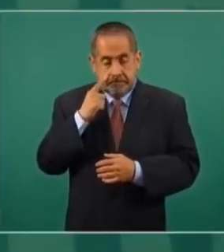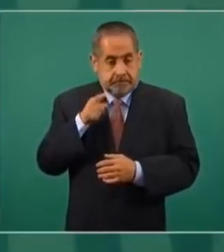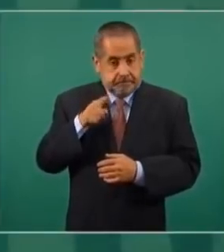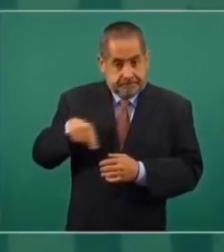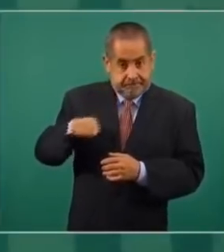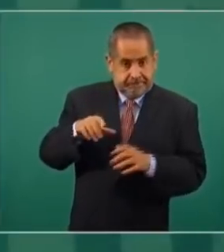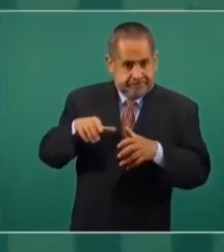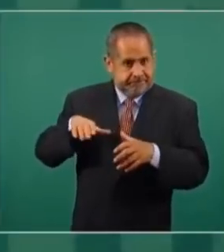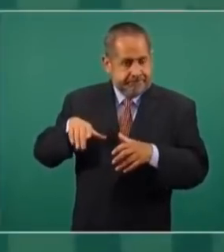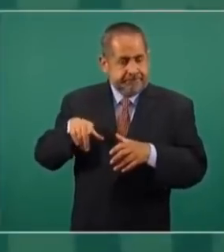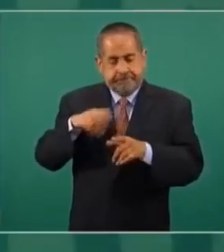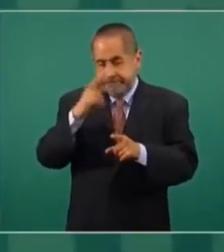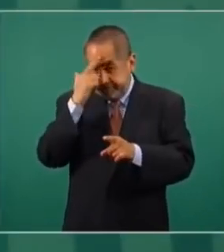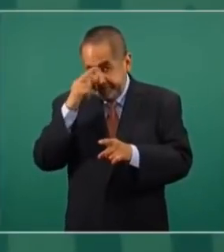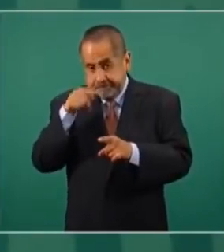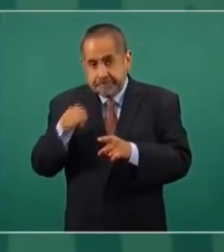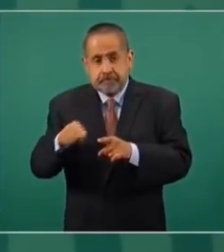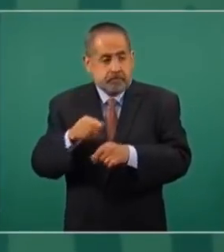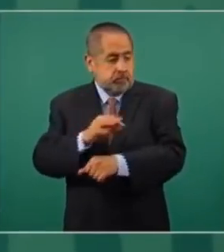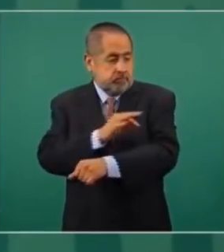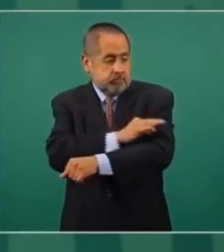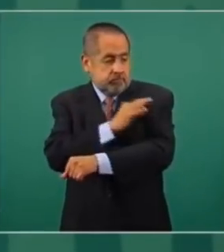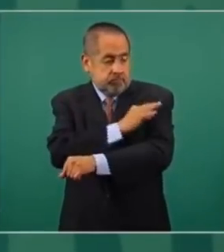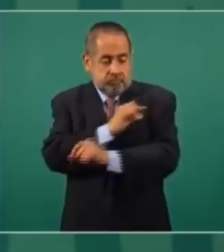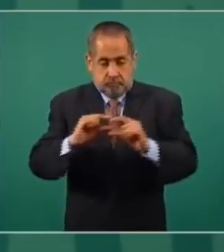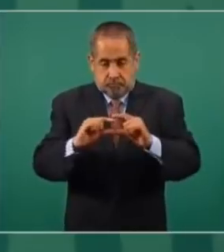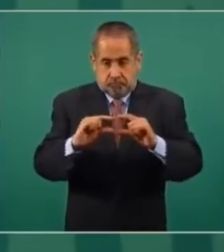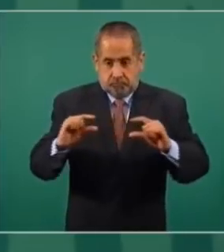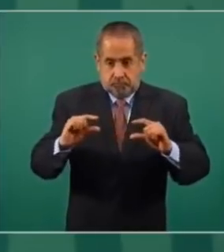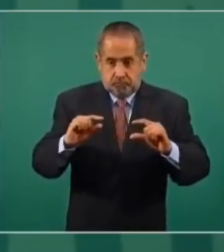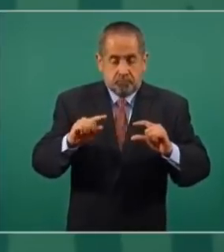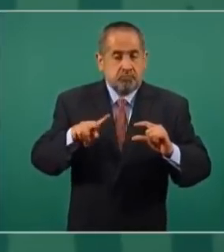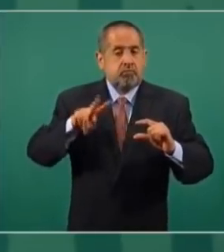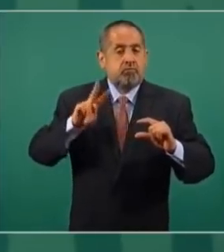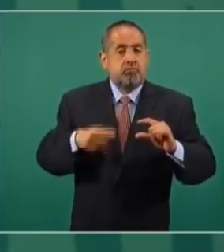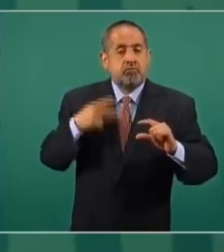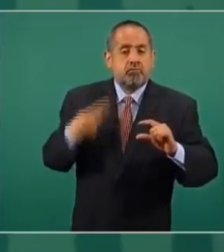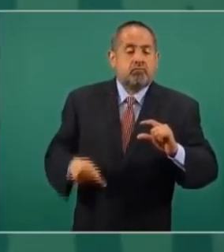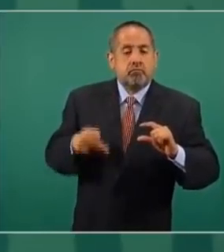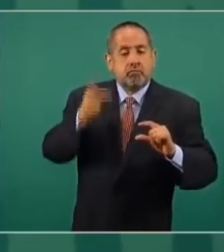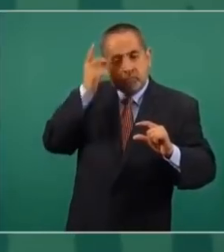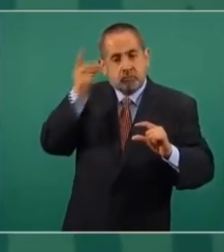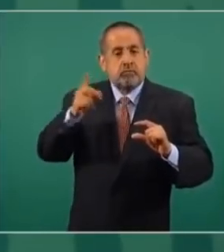AstraZeneca, como recordaremos, es una vacuna cuyo origen es la Universidad de Oxford.